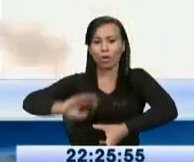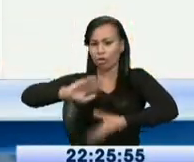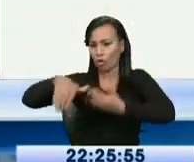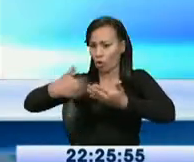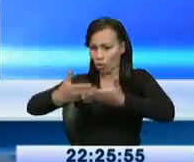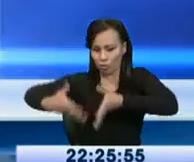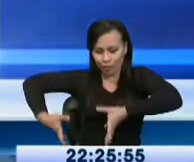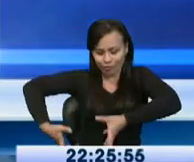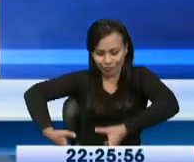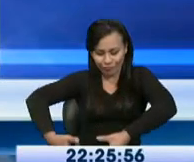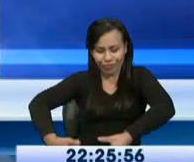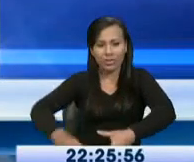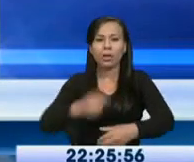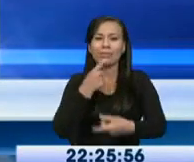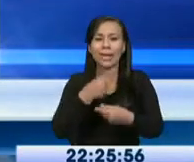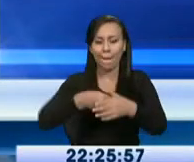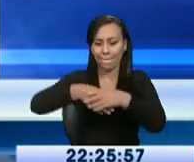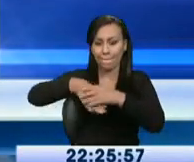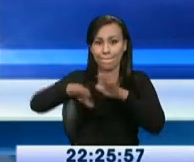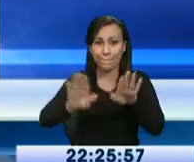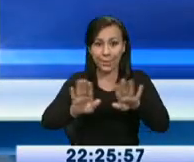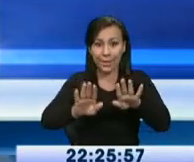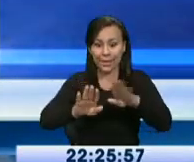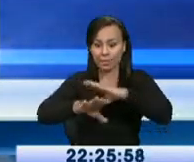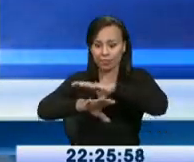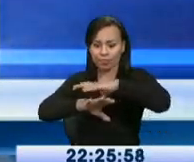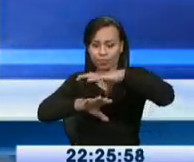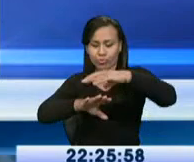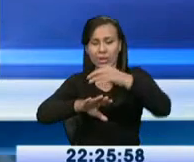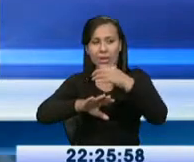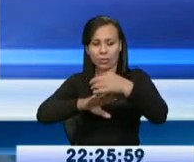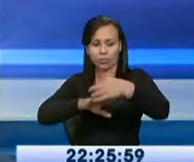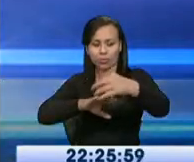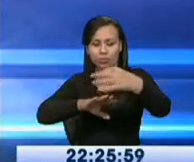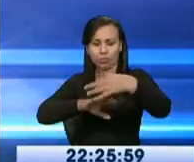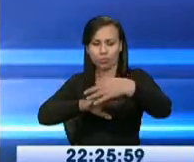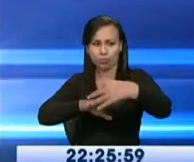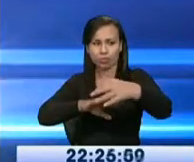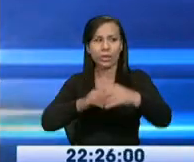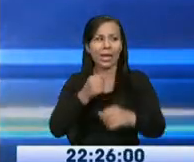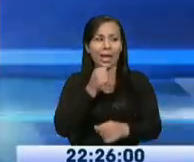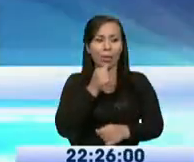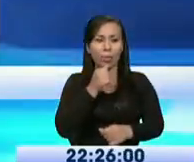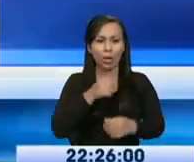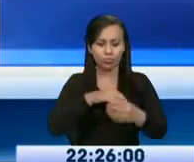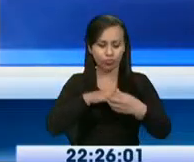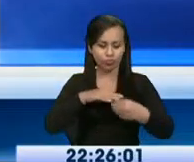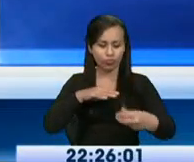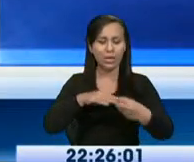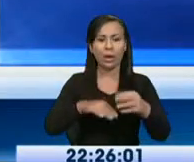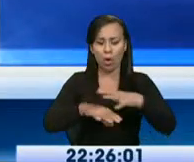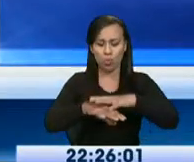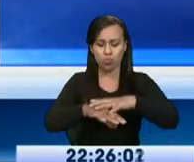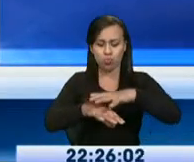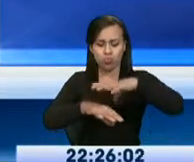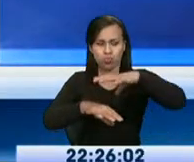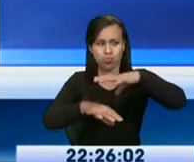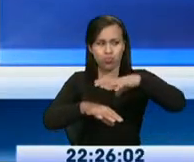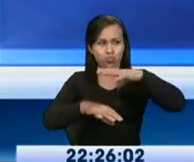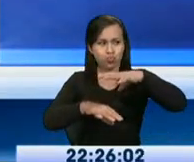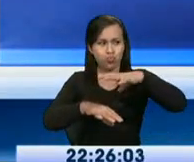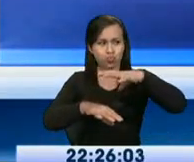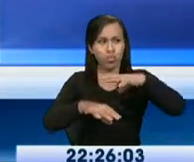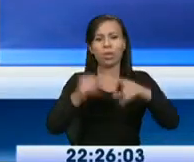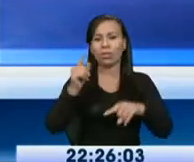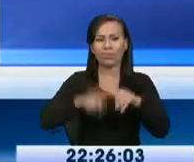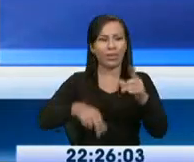la ingle. Ella le drena el piecito, que se llama líquido linfático, que a la niña se le hincha eso. Se ahí por tiempo que se le hincha enorme y ya no